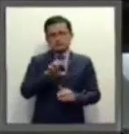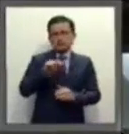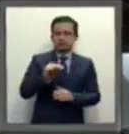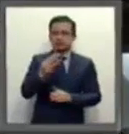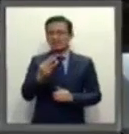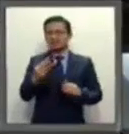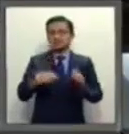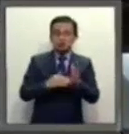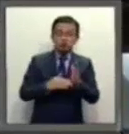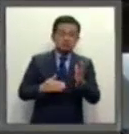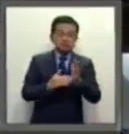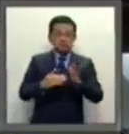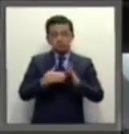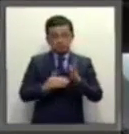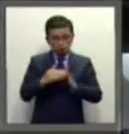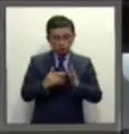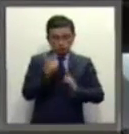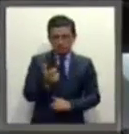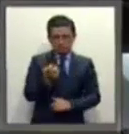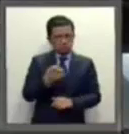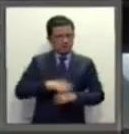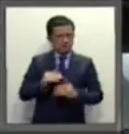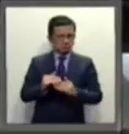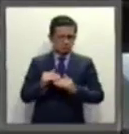99.583.000.000 de pesos más de lo aprobado.